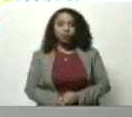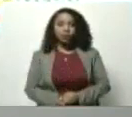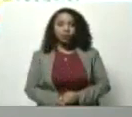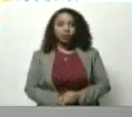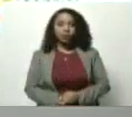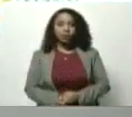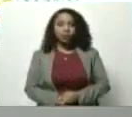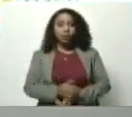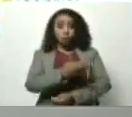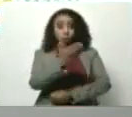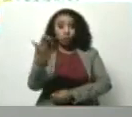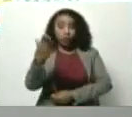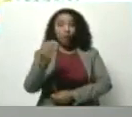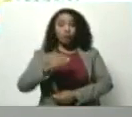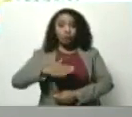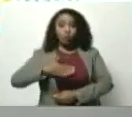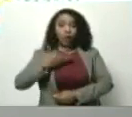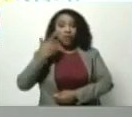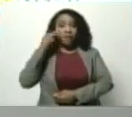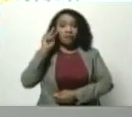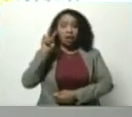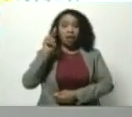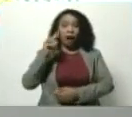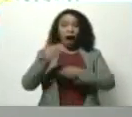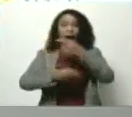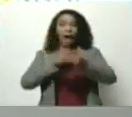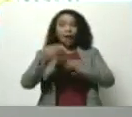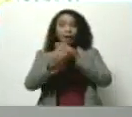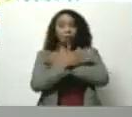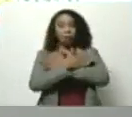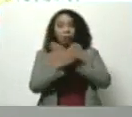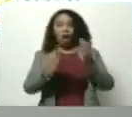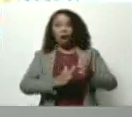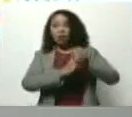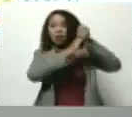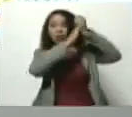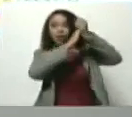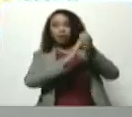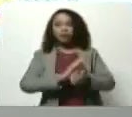ustedes son capaces de brindar su liderazgo